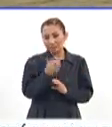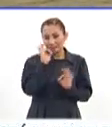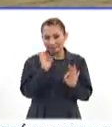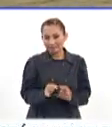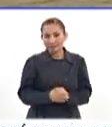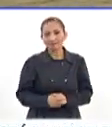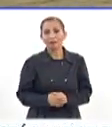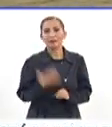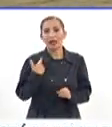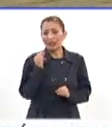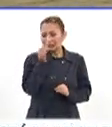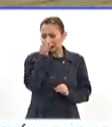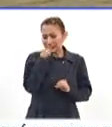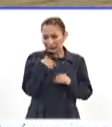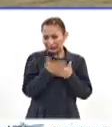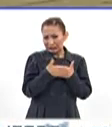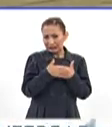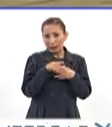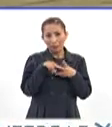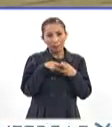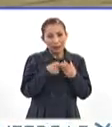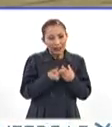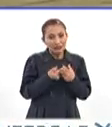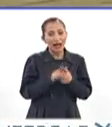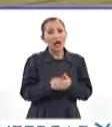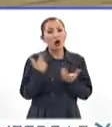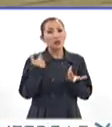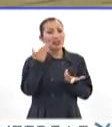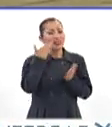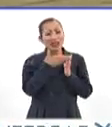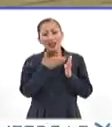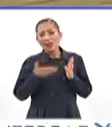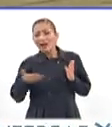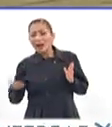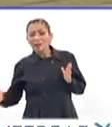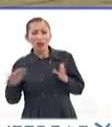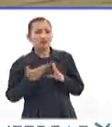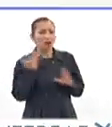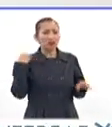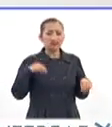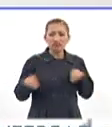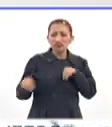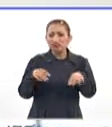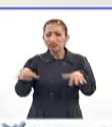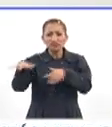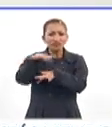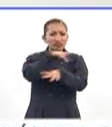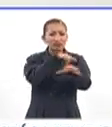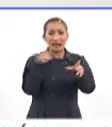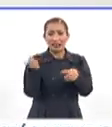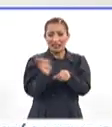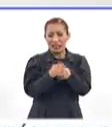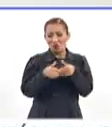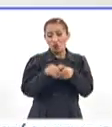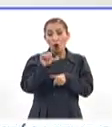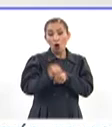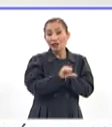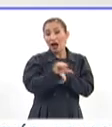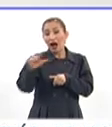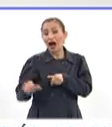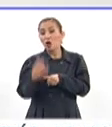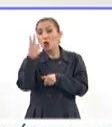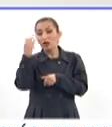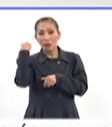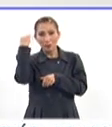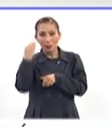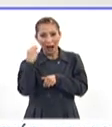bien. Está a pocos minutos de comenzar una jornada muy activa y bueno, varios días desde hoy hasta el